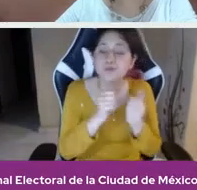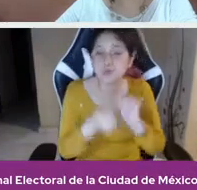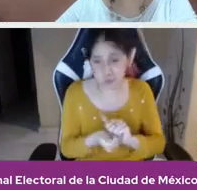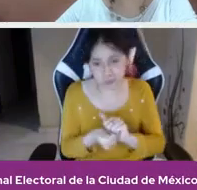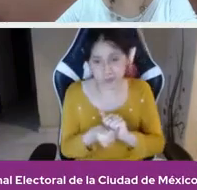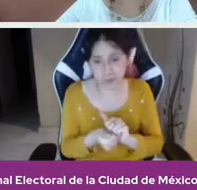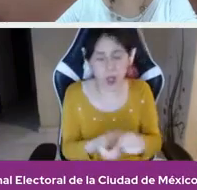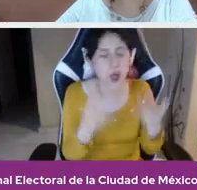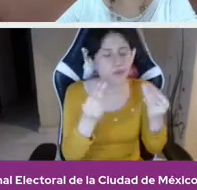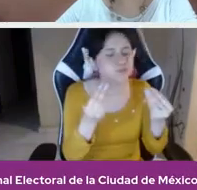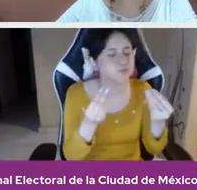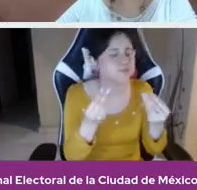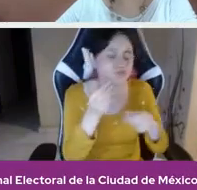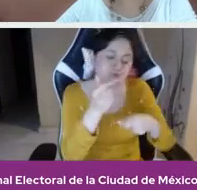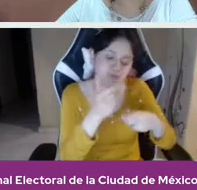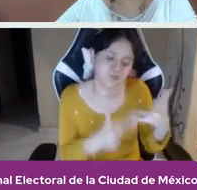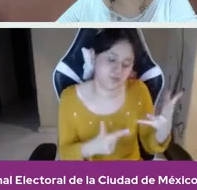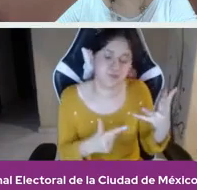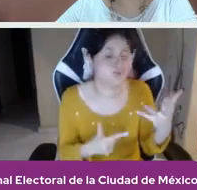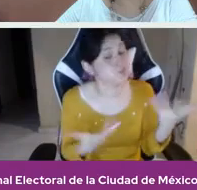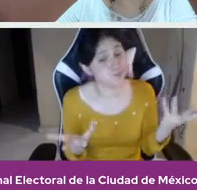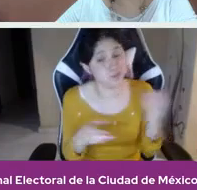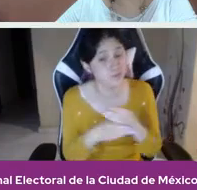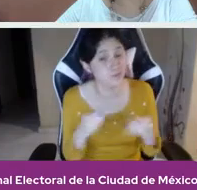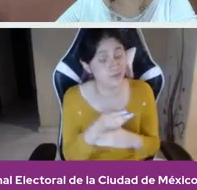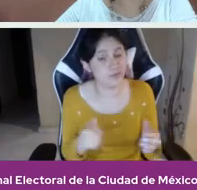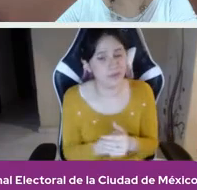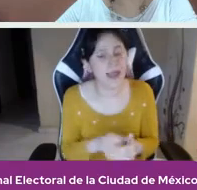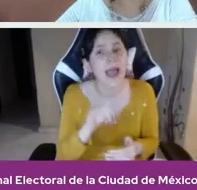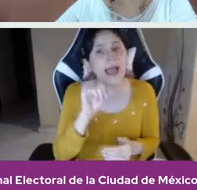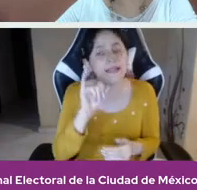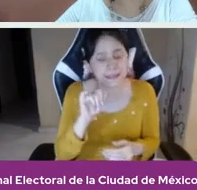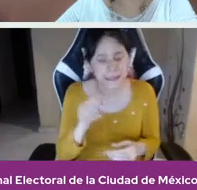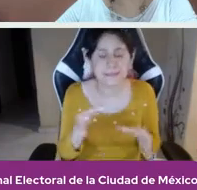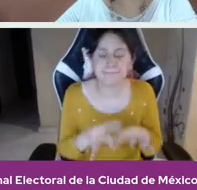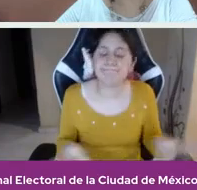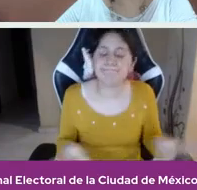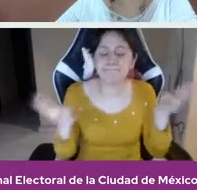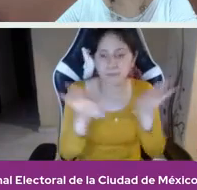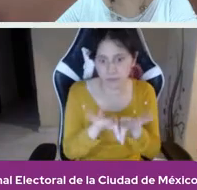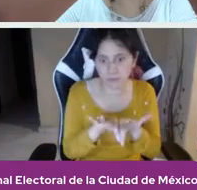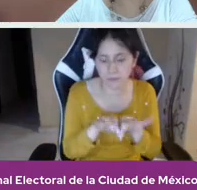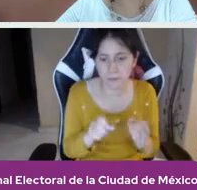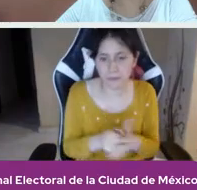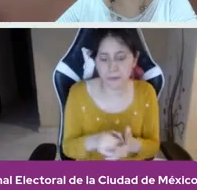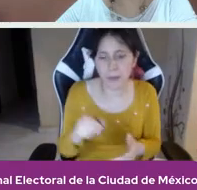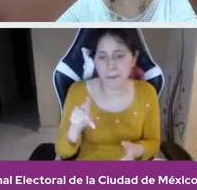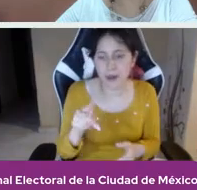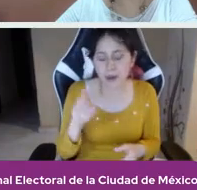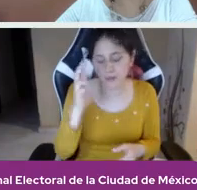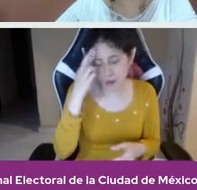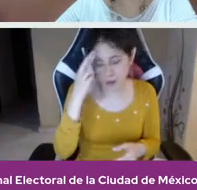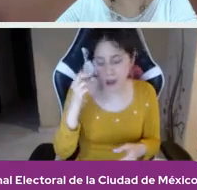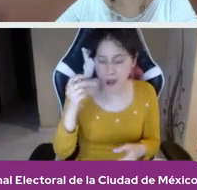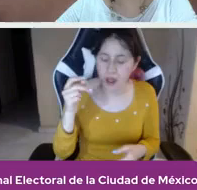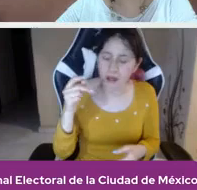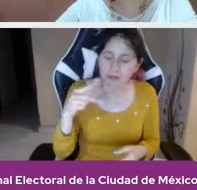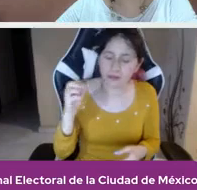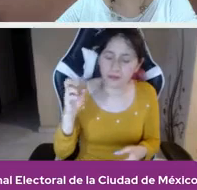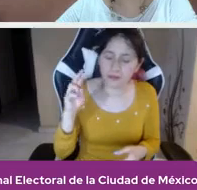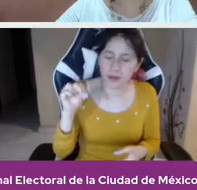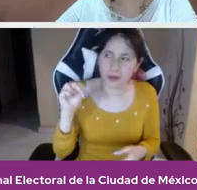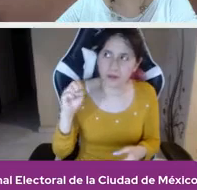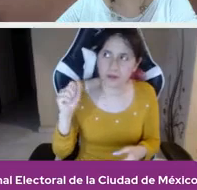chorro de cosas. Sí es importante para tu personalidad, o sea, ojo, porque acuérdense que la personalidad se forma durante la